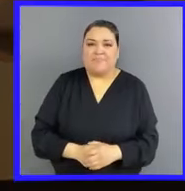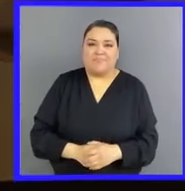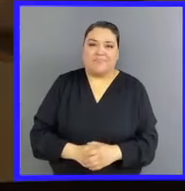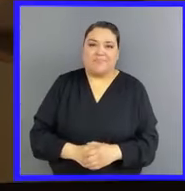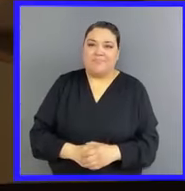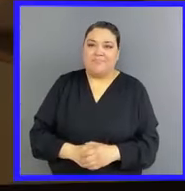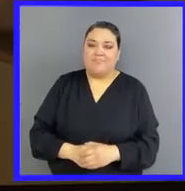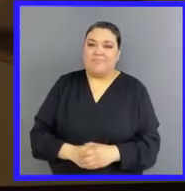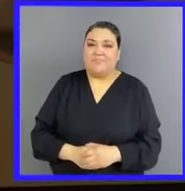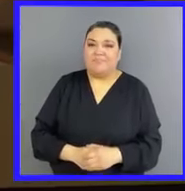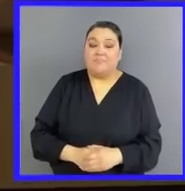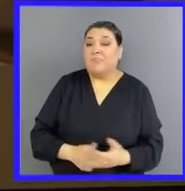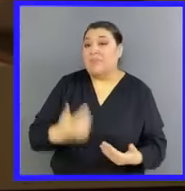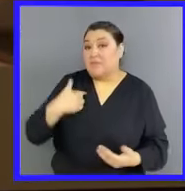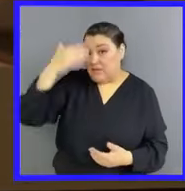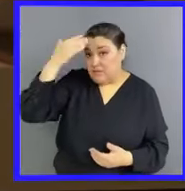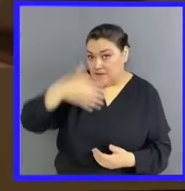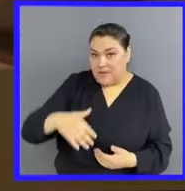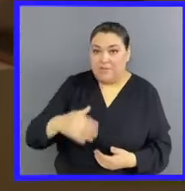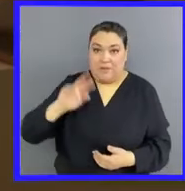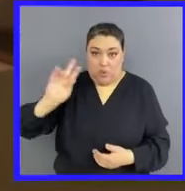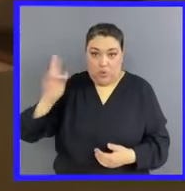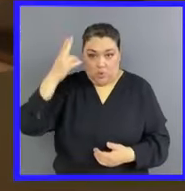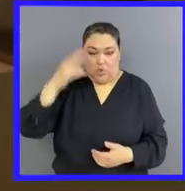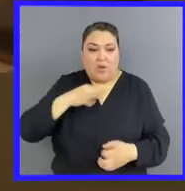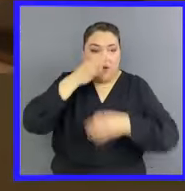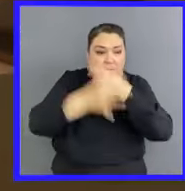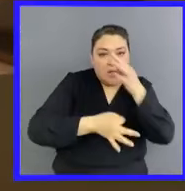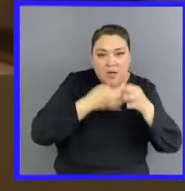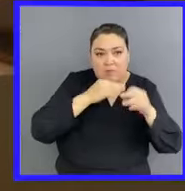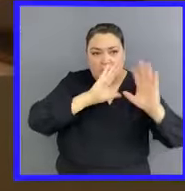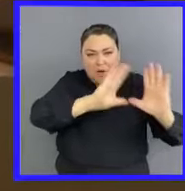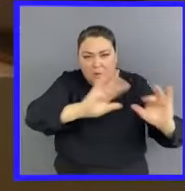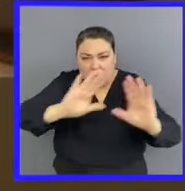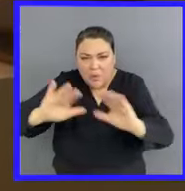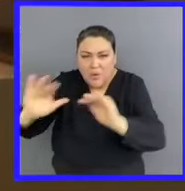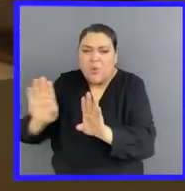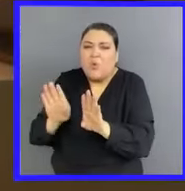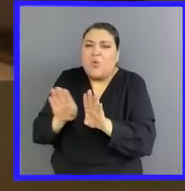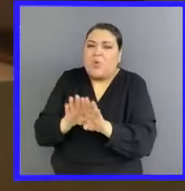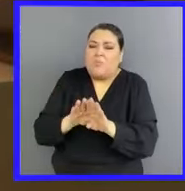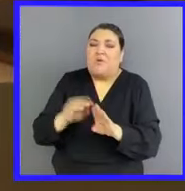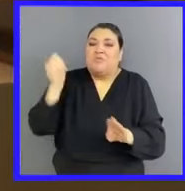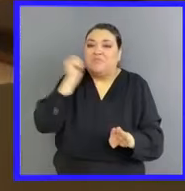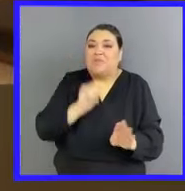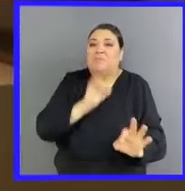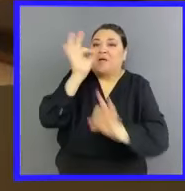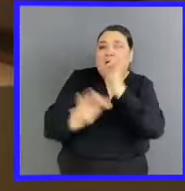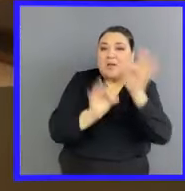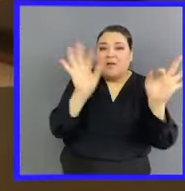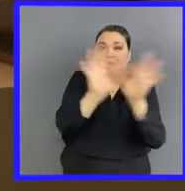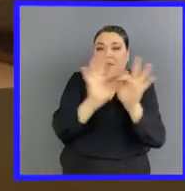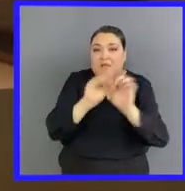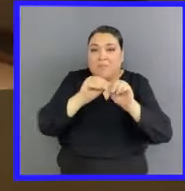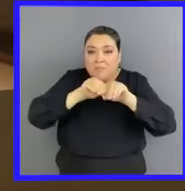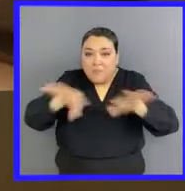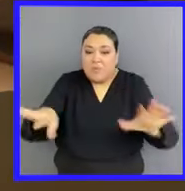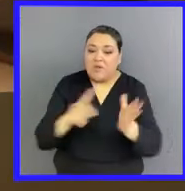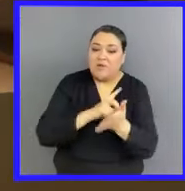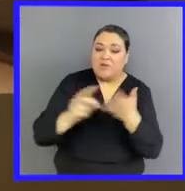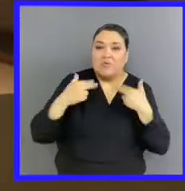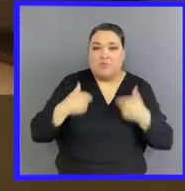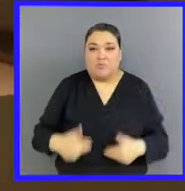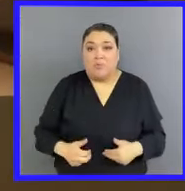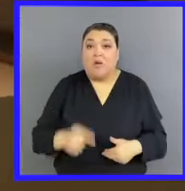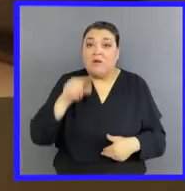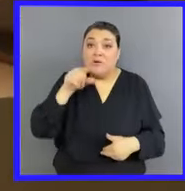Durante las jornadas universitarias de jurisprudencia se destacó la importancia de conocer los criterios de derechos humanos que están en el Semanario